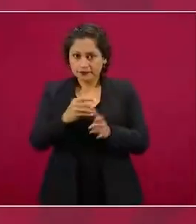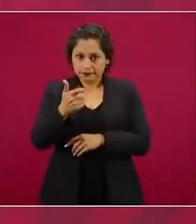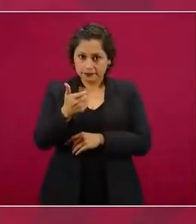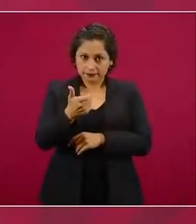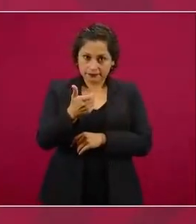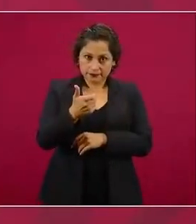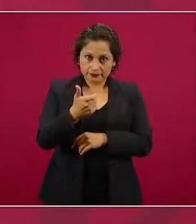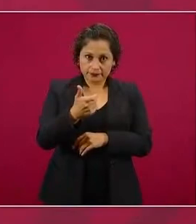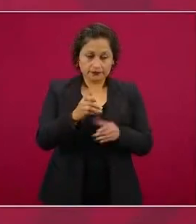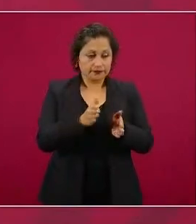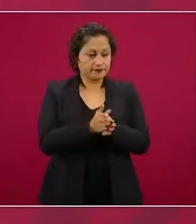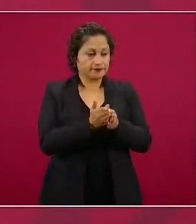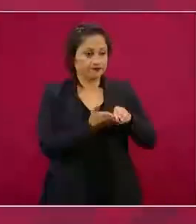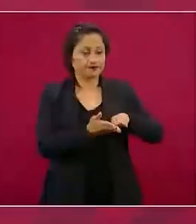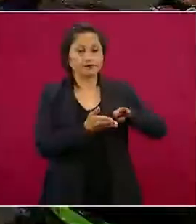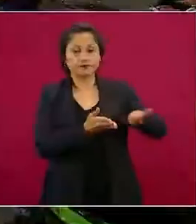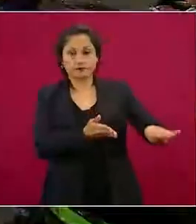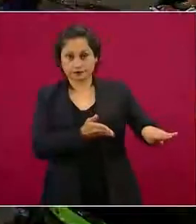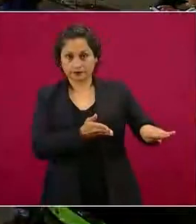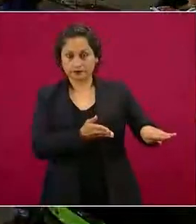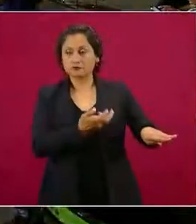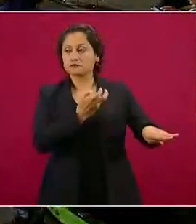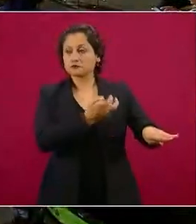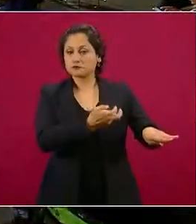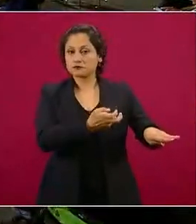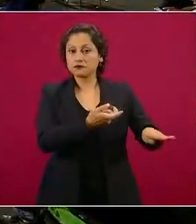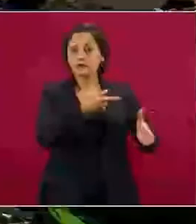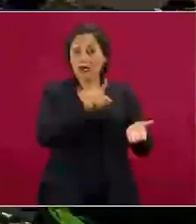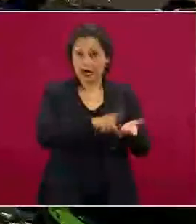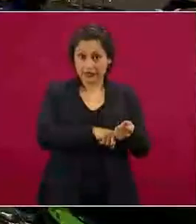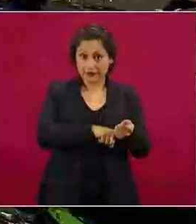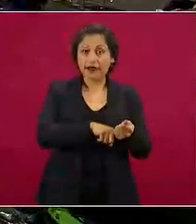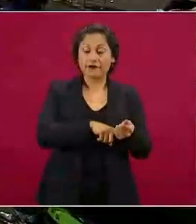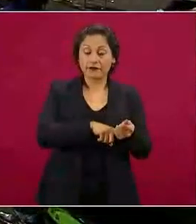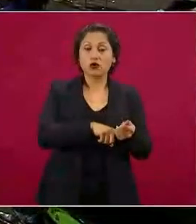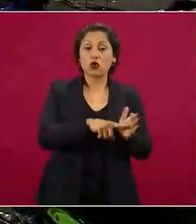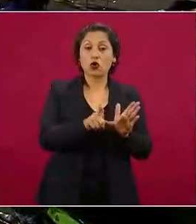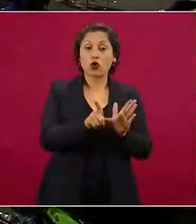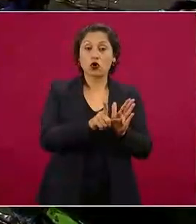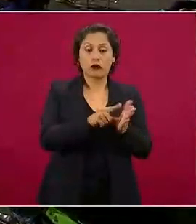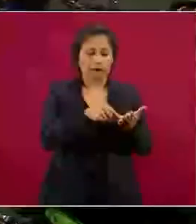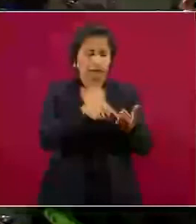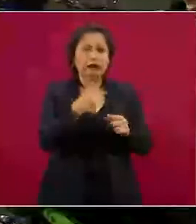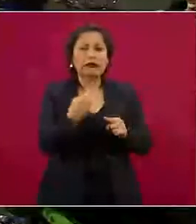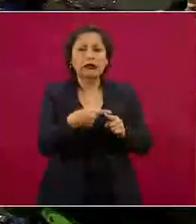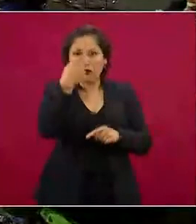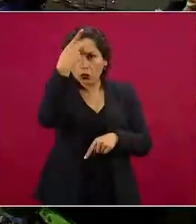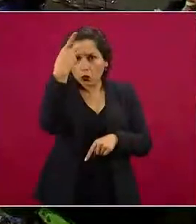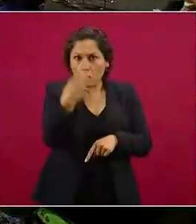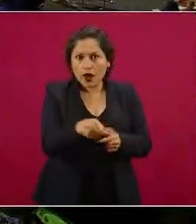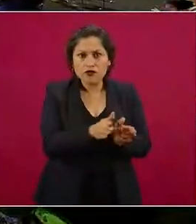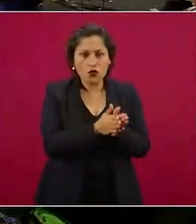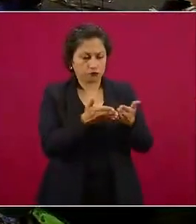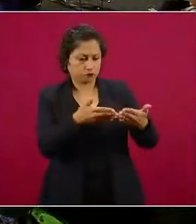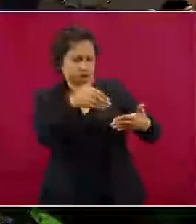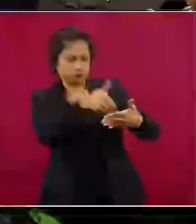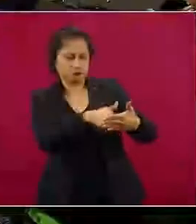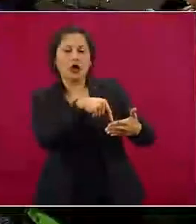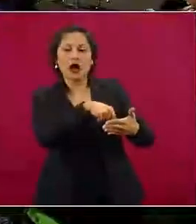y en la cartera venía la identificación de la persona con su teléfono.